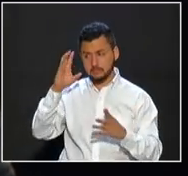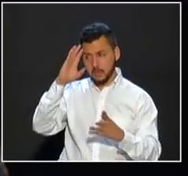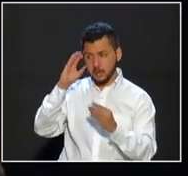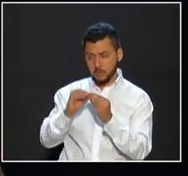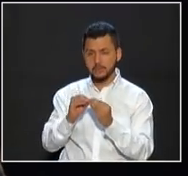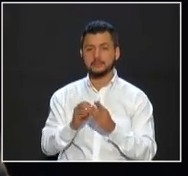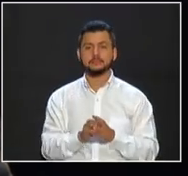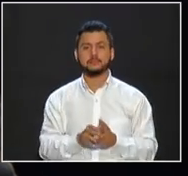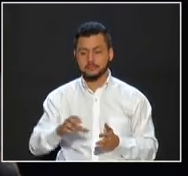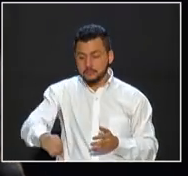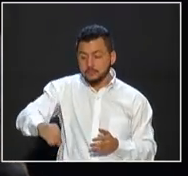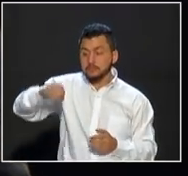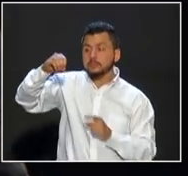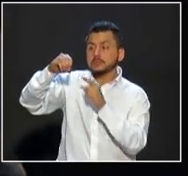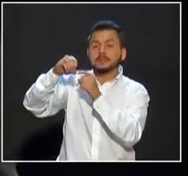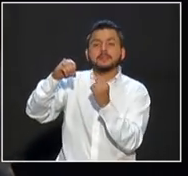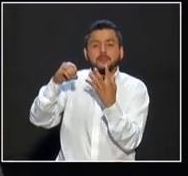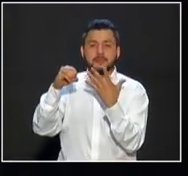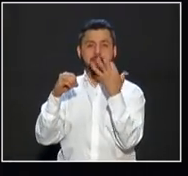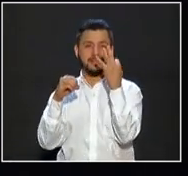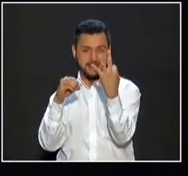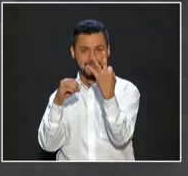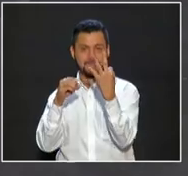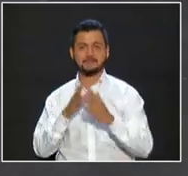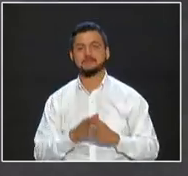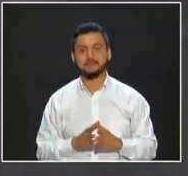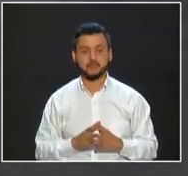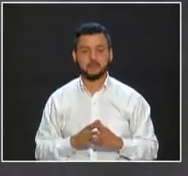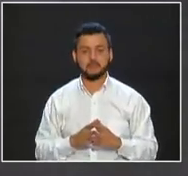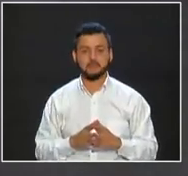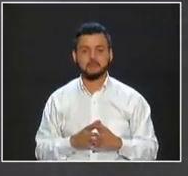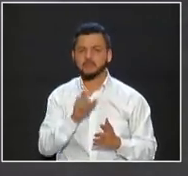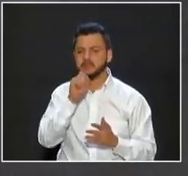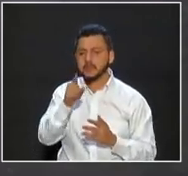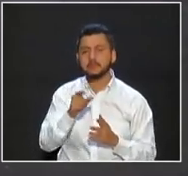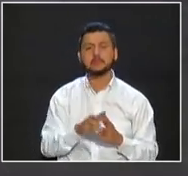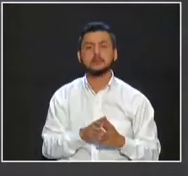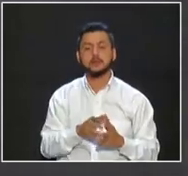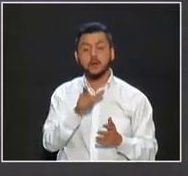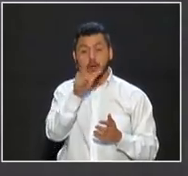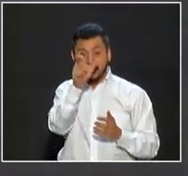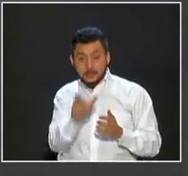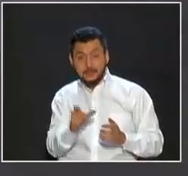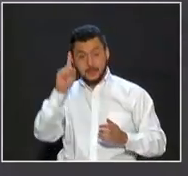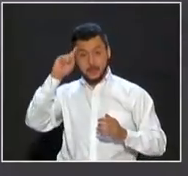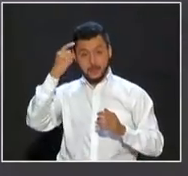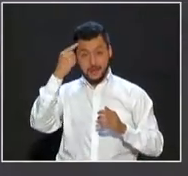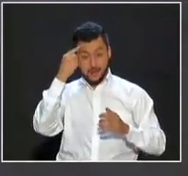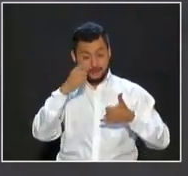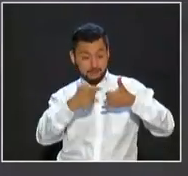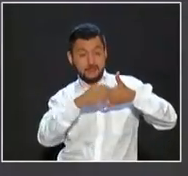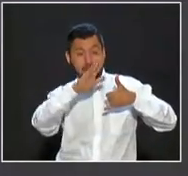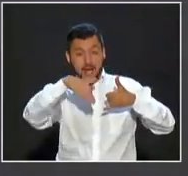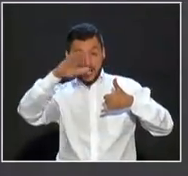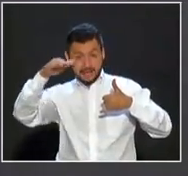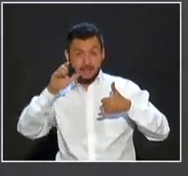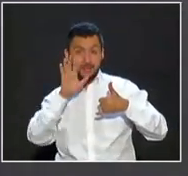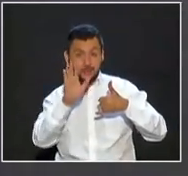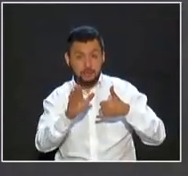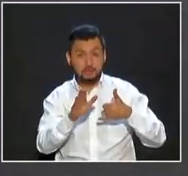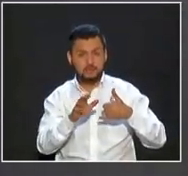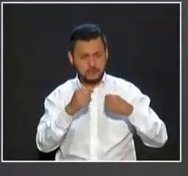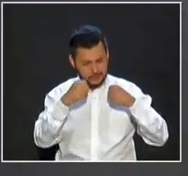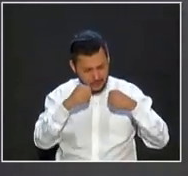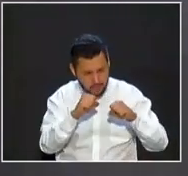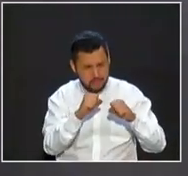número 3 y número 3 a pesar de todos los esfuerzos del actual gobernador la resiembra de coca alcanza el 60